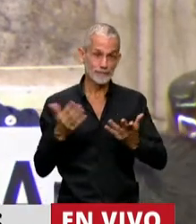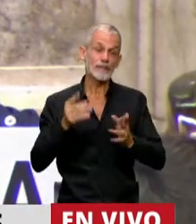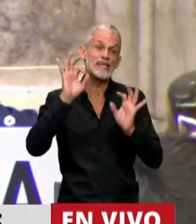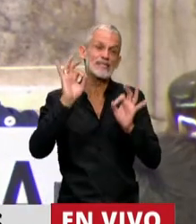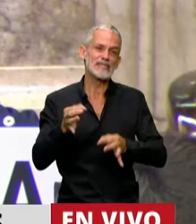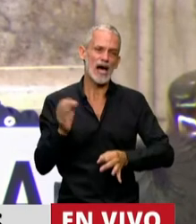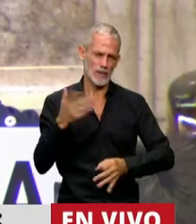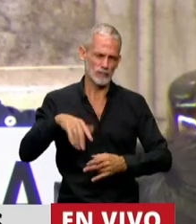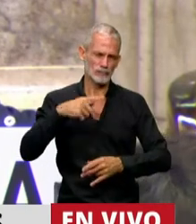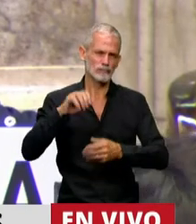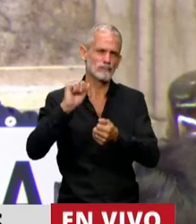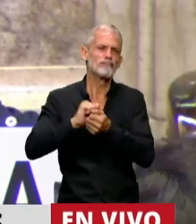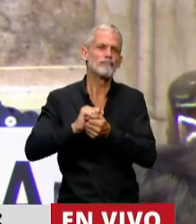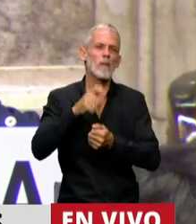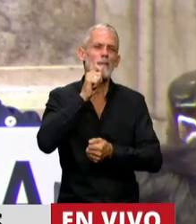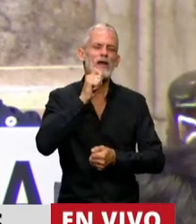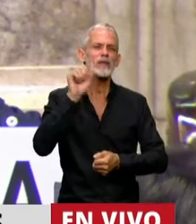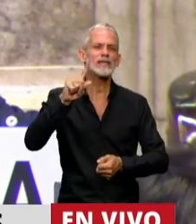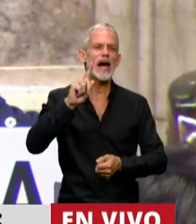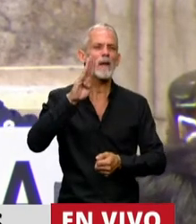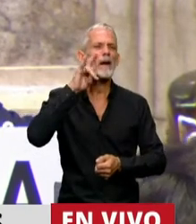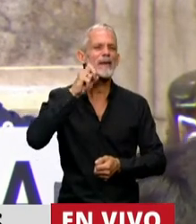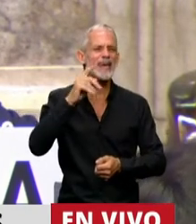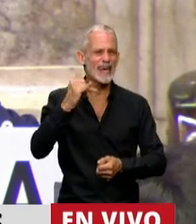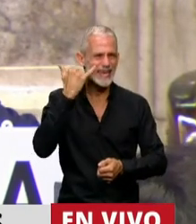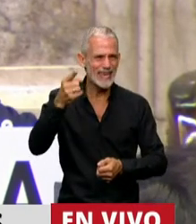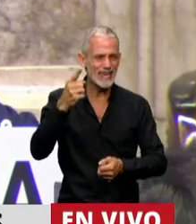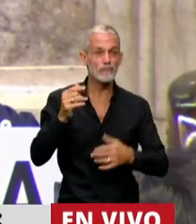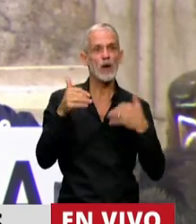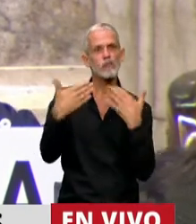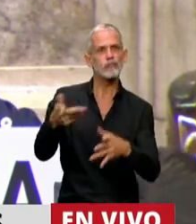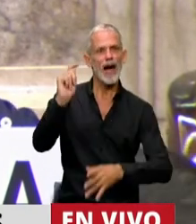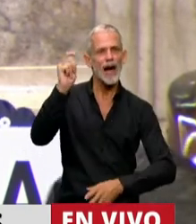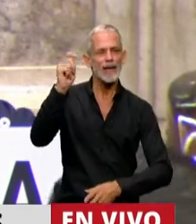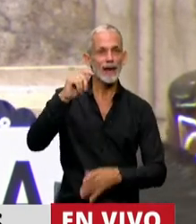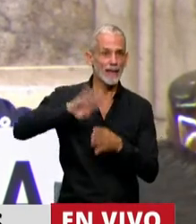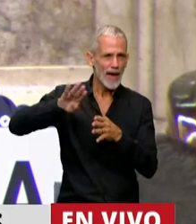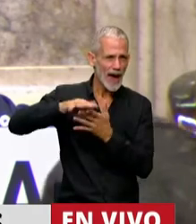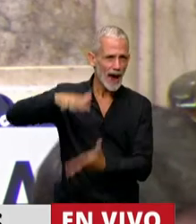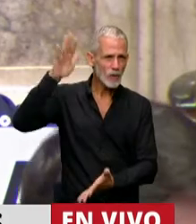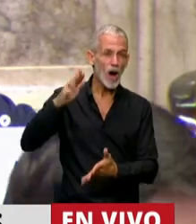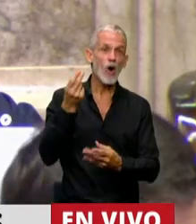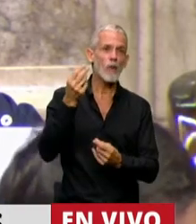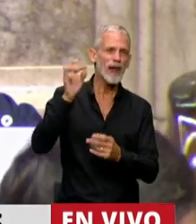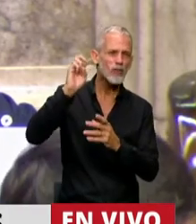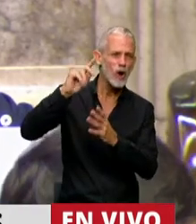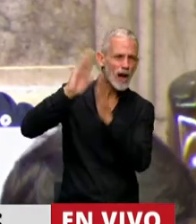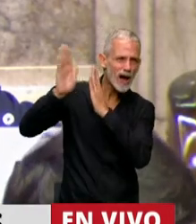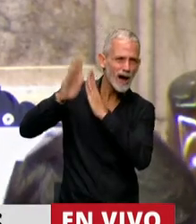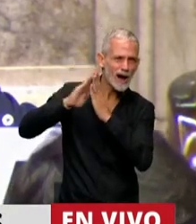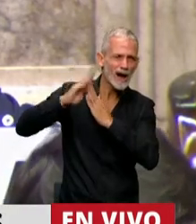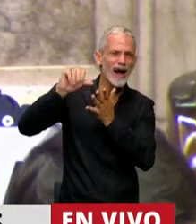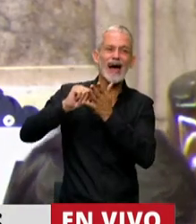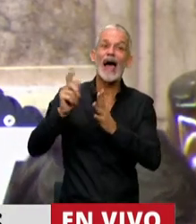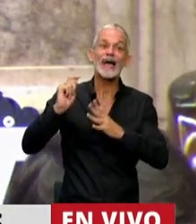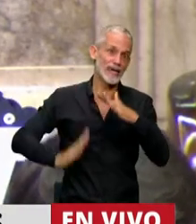se sabe claramente, lo publicó el periodista Horacio Verbinsky, a quién benefició este endeudamiento y la fuga de capitales, quién